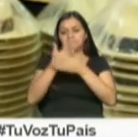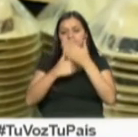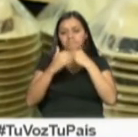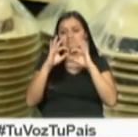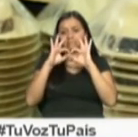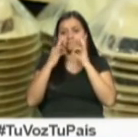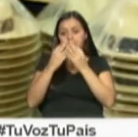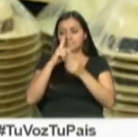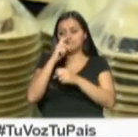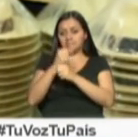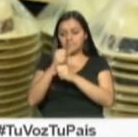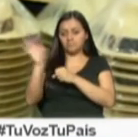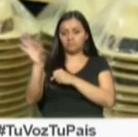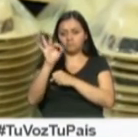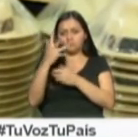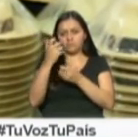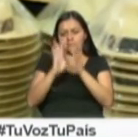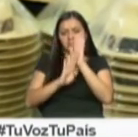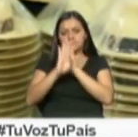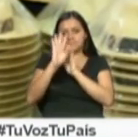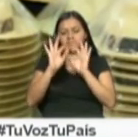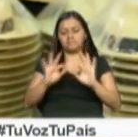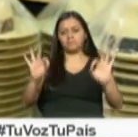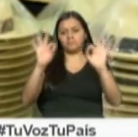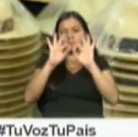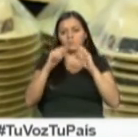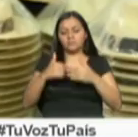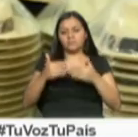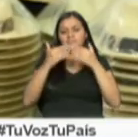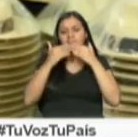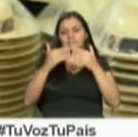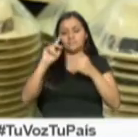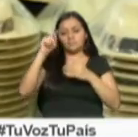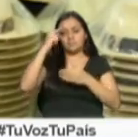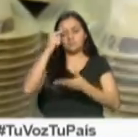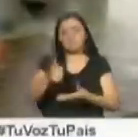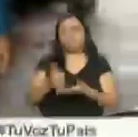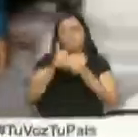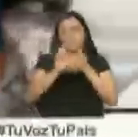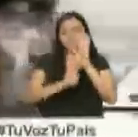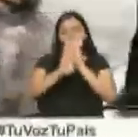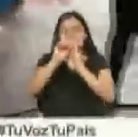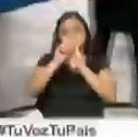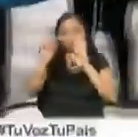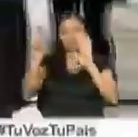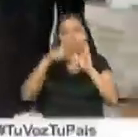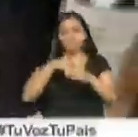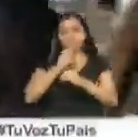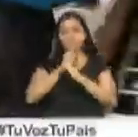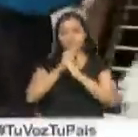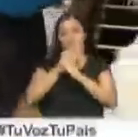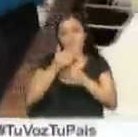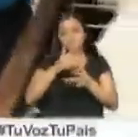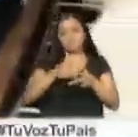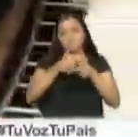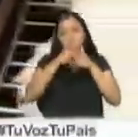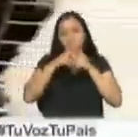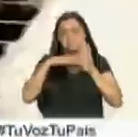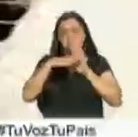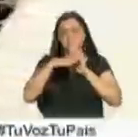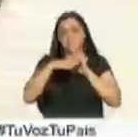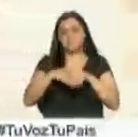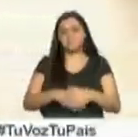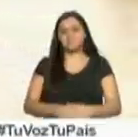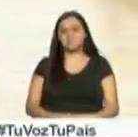mis colaboradores. Mi agradecimiento al gobierno y a la institución que representa Banco